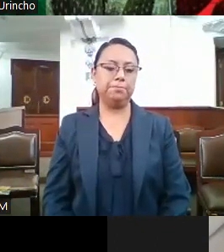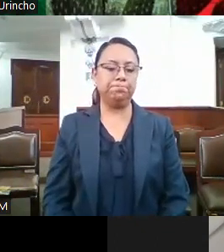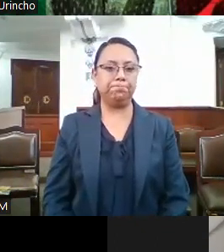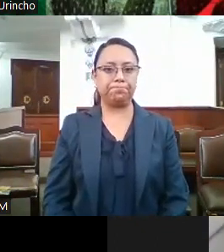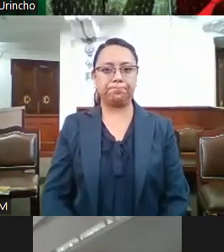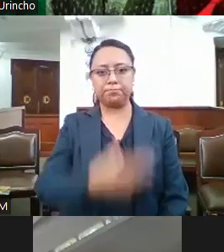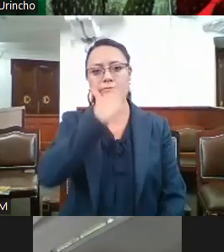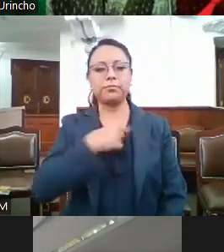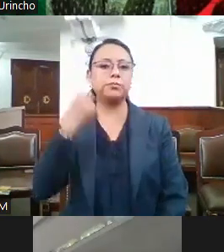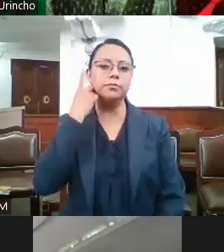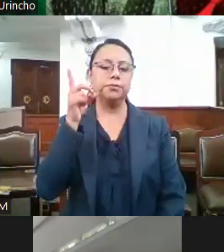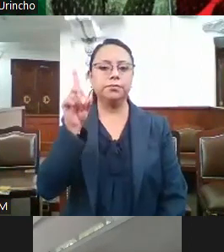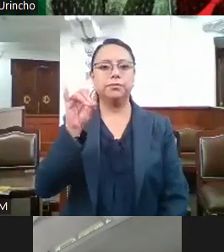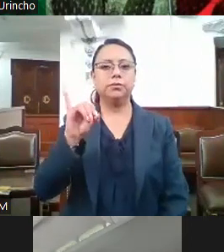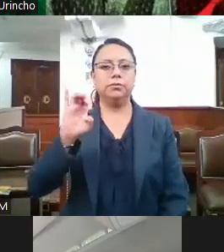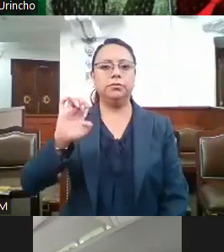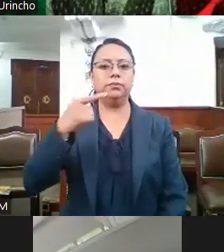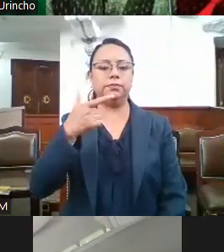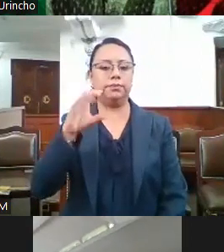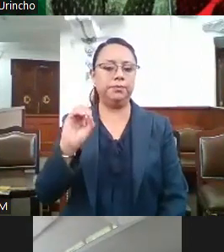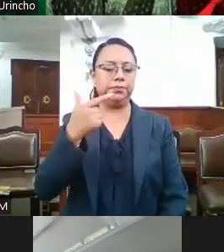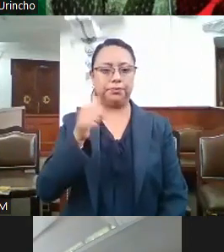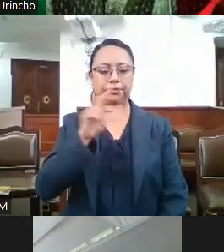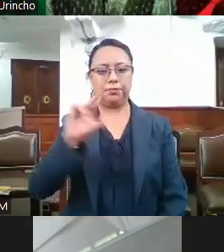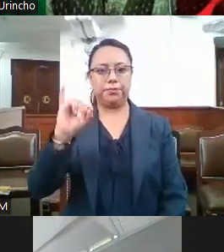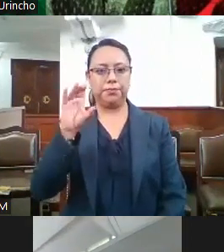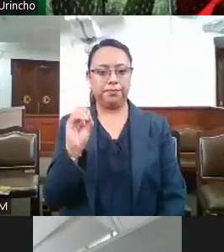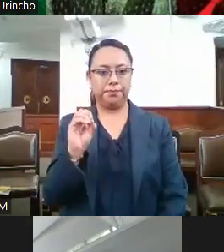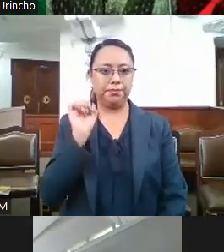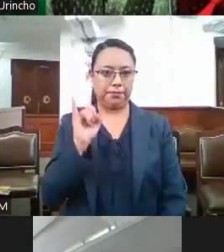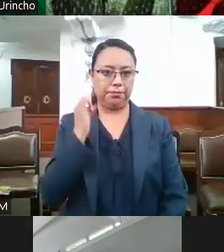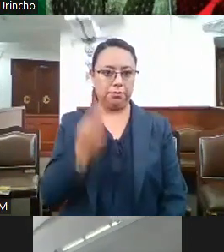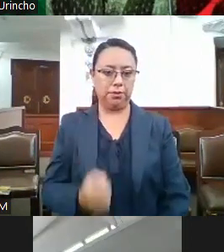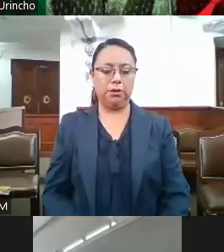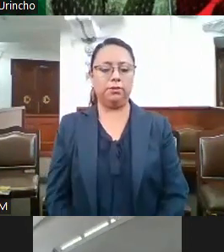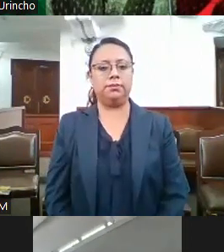Diputado Diego Orlando Garrido López. Diego Garrido, a favor.